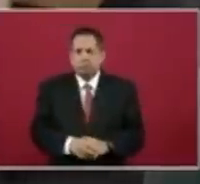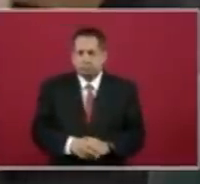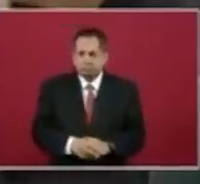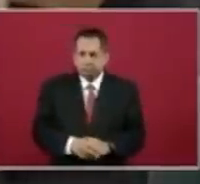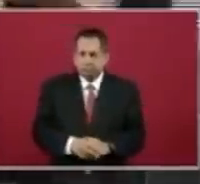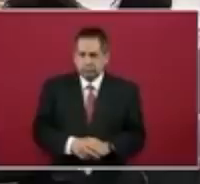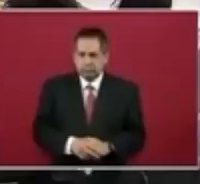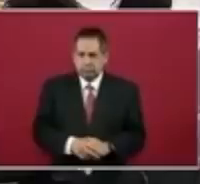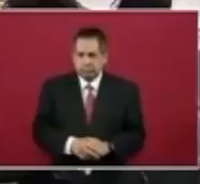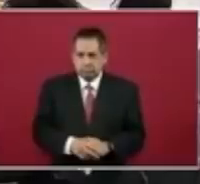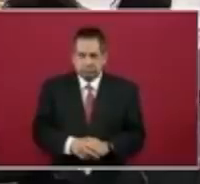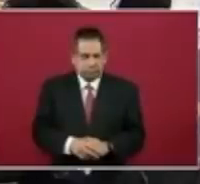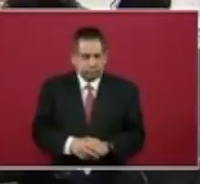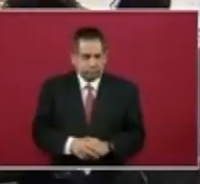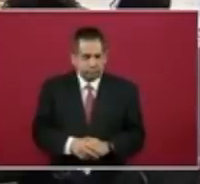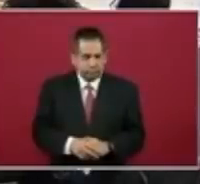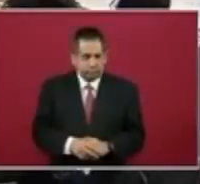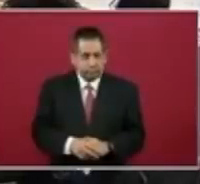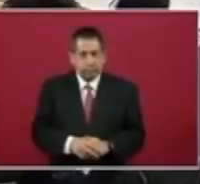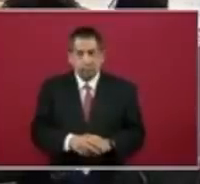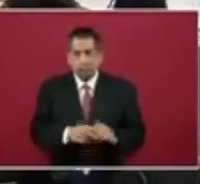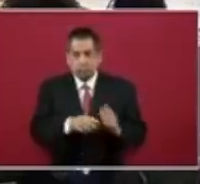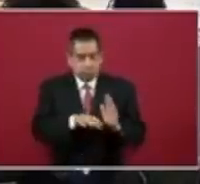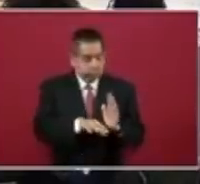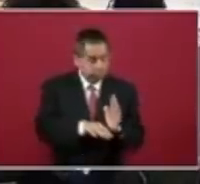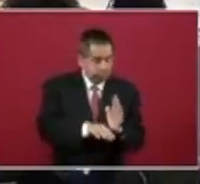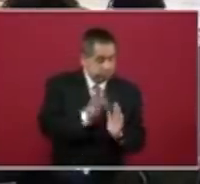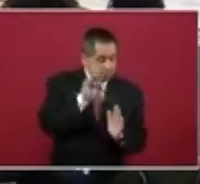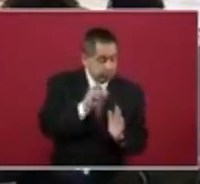Hasta que extraigan petróleo